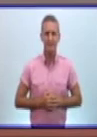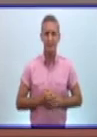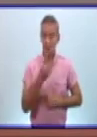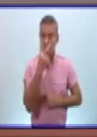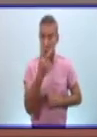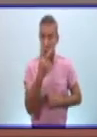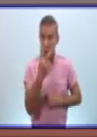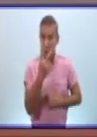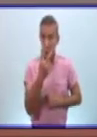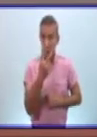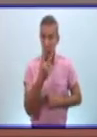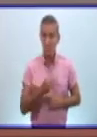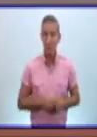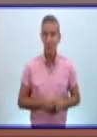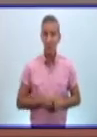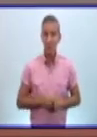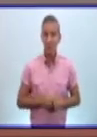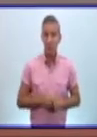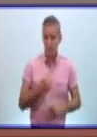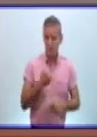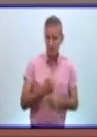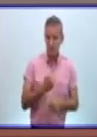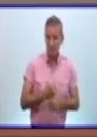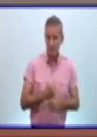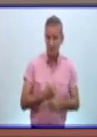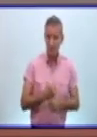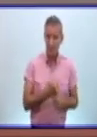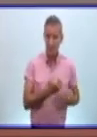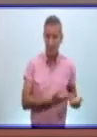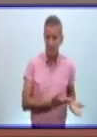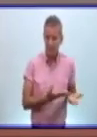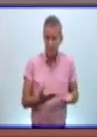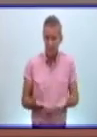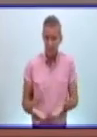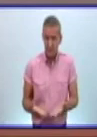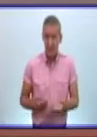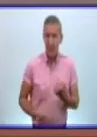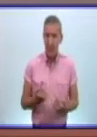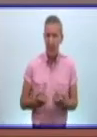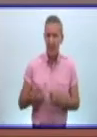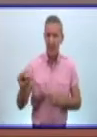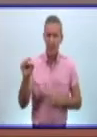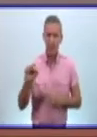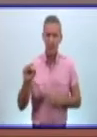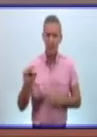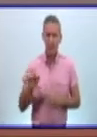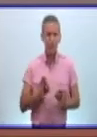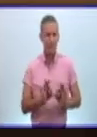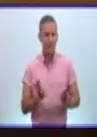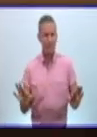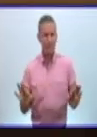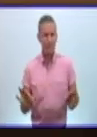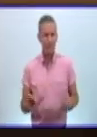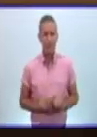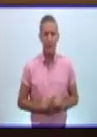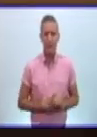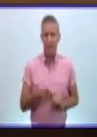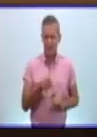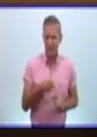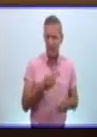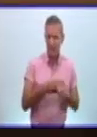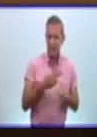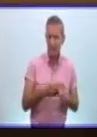Observen en el puesto de trabajo que les he traído muestras de algunas sustancias puras. Y quiero comenzar mencionándoles